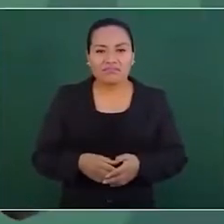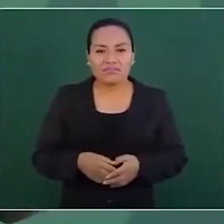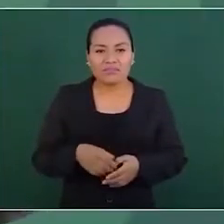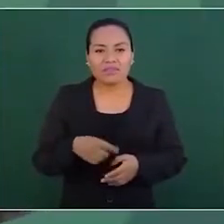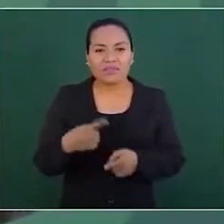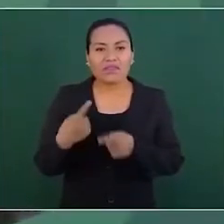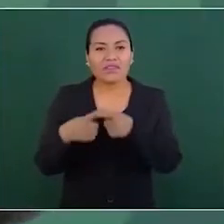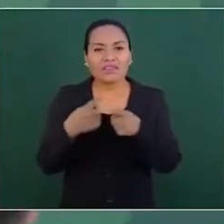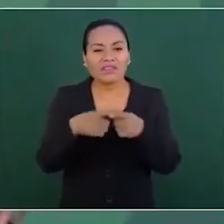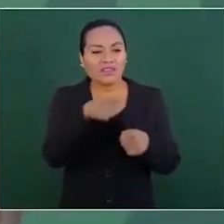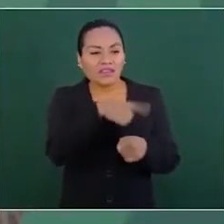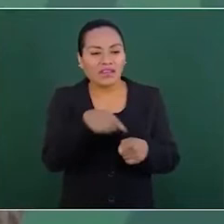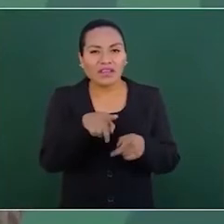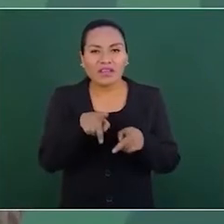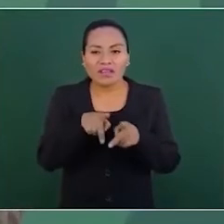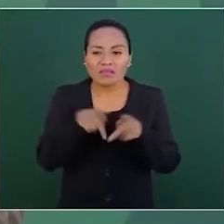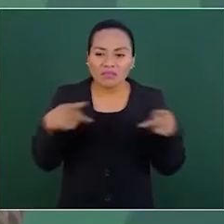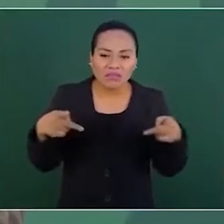pseudo